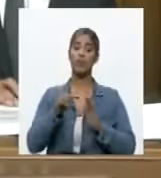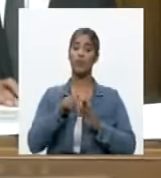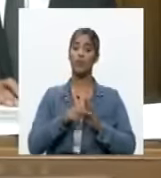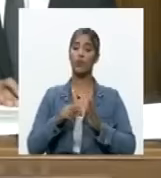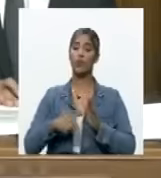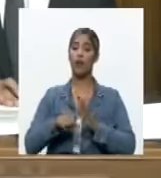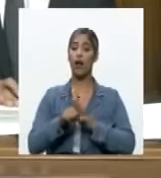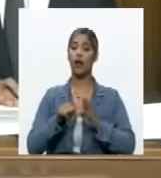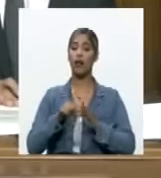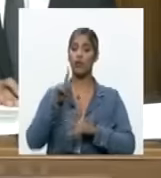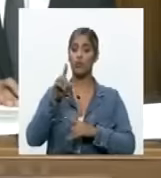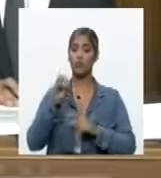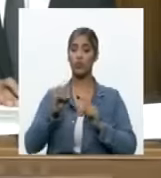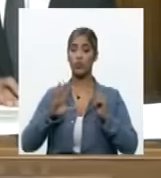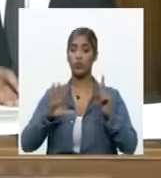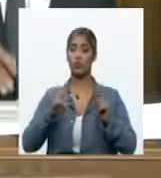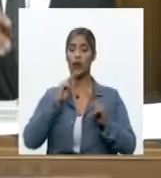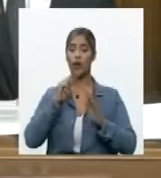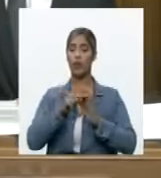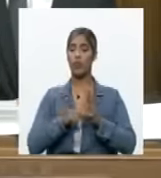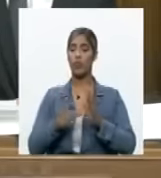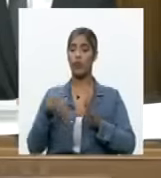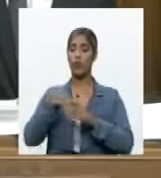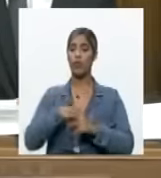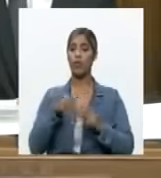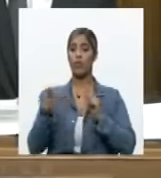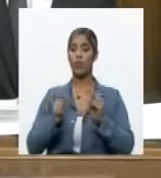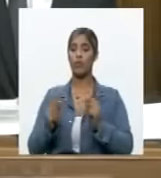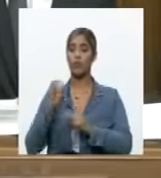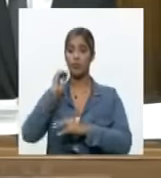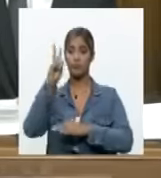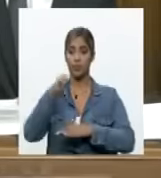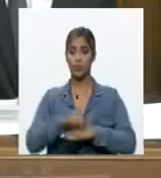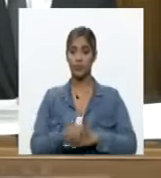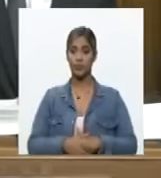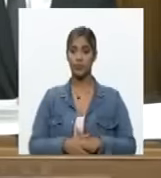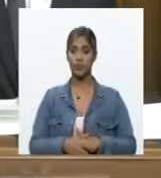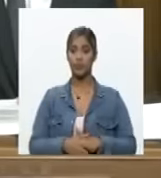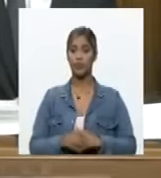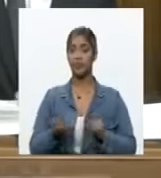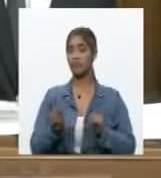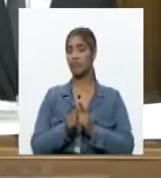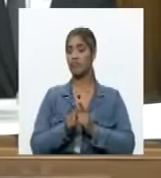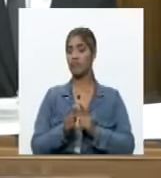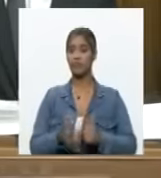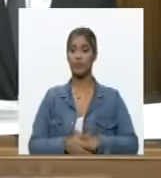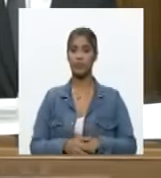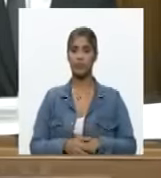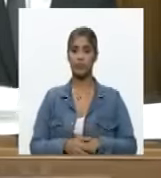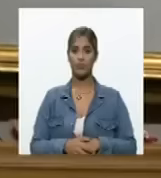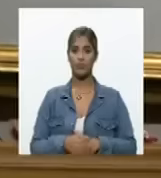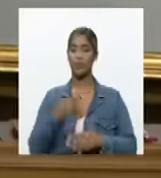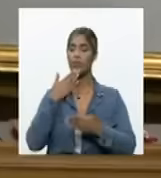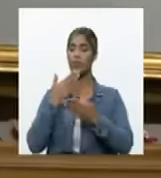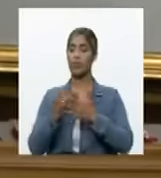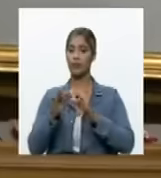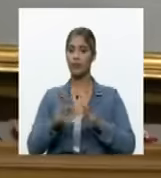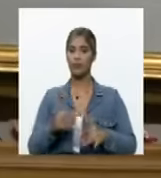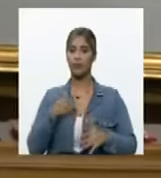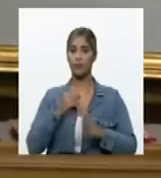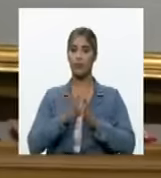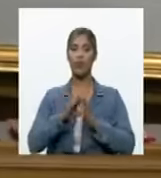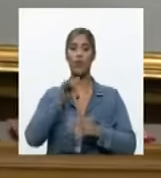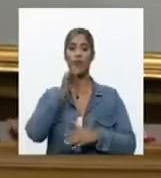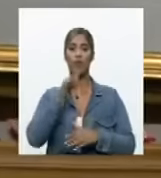en el artículo 106 del Reglamento Interior y Debates de la Asamblea Nacional. Es todo, ciudadano presidente. Gracias, secretaria. Sírvase, por